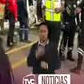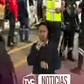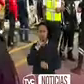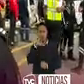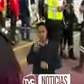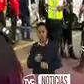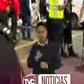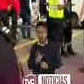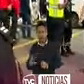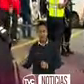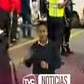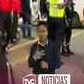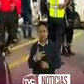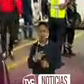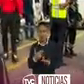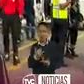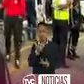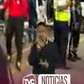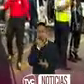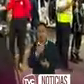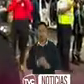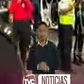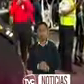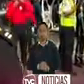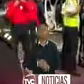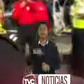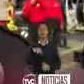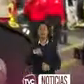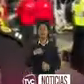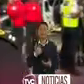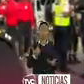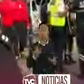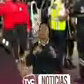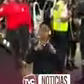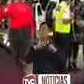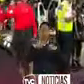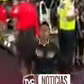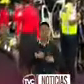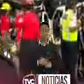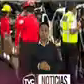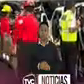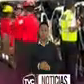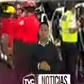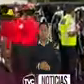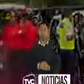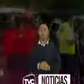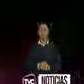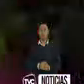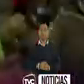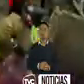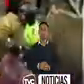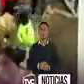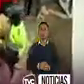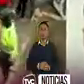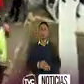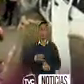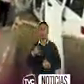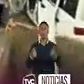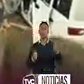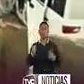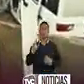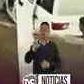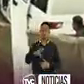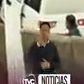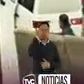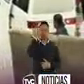de viraje, de retorno de parte del camión. Eso queremos descartar mediante las respectivas pericias que estamos realizando. El camión se volcó, lo